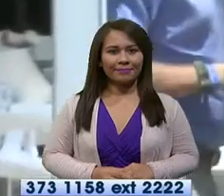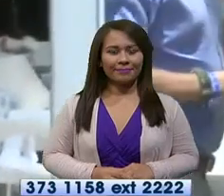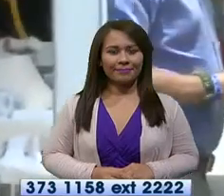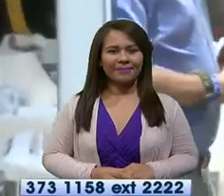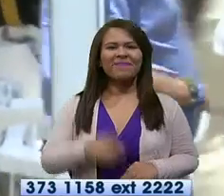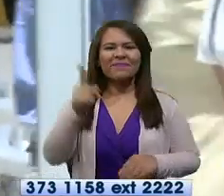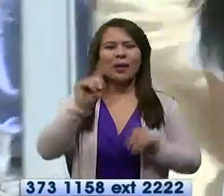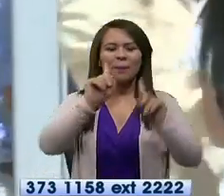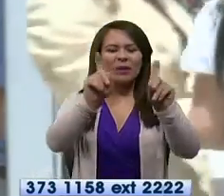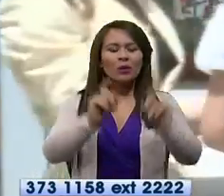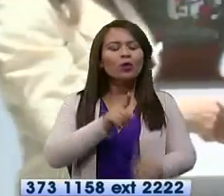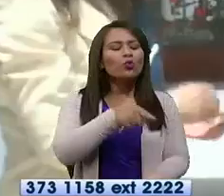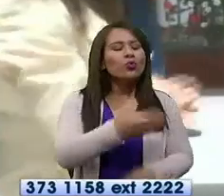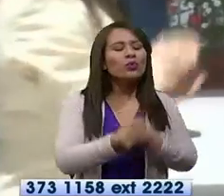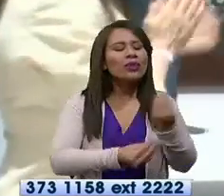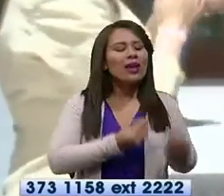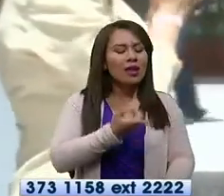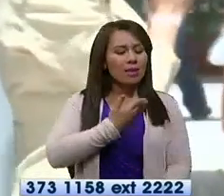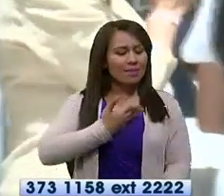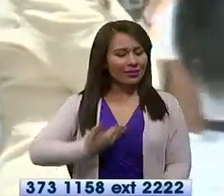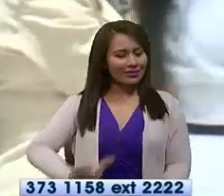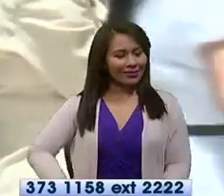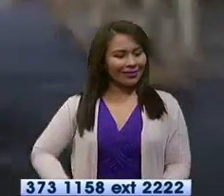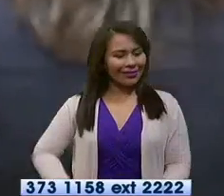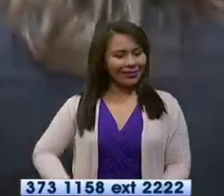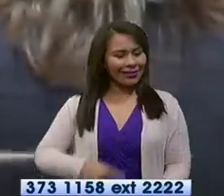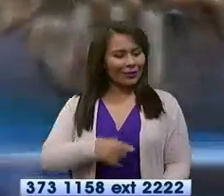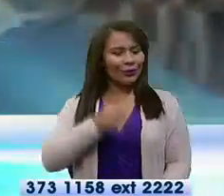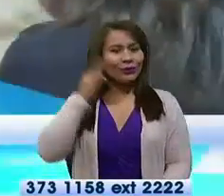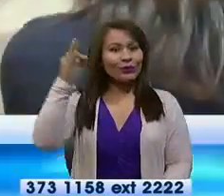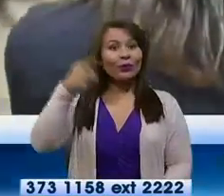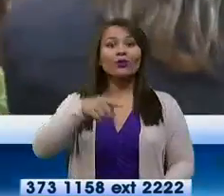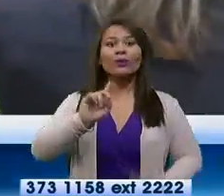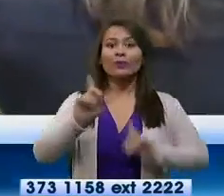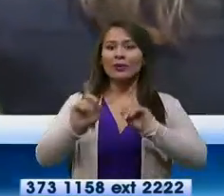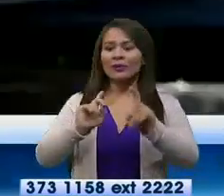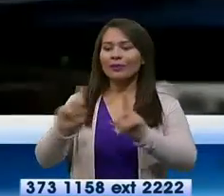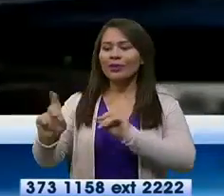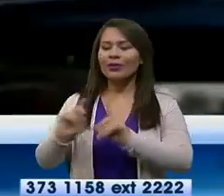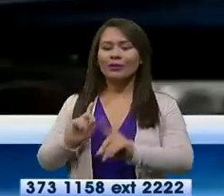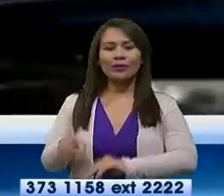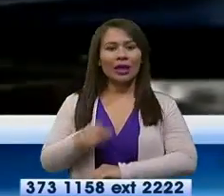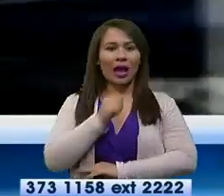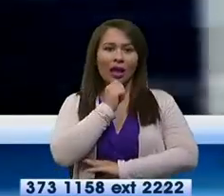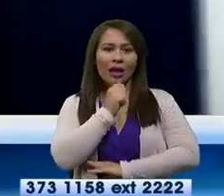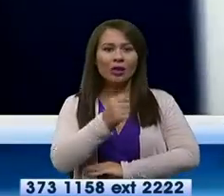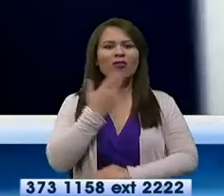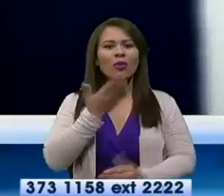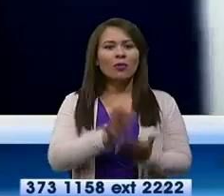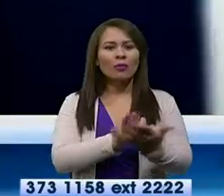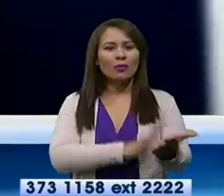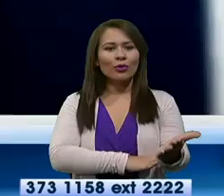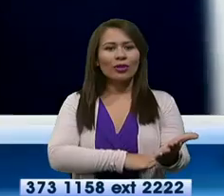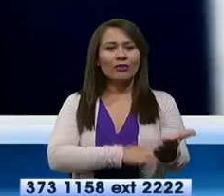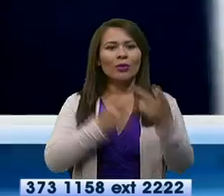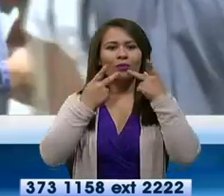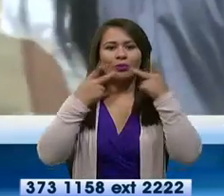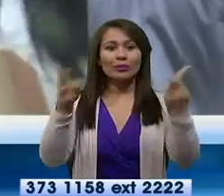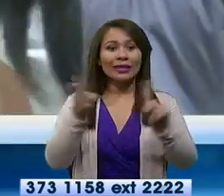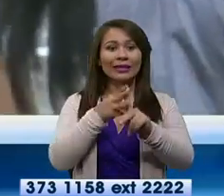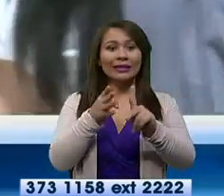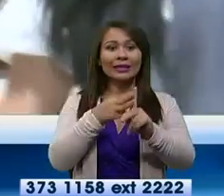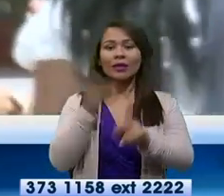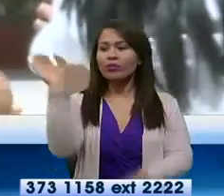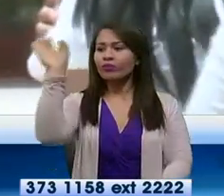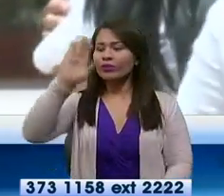¿Qué haría si fuera presidente? Fue la pregunta planteada por un grupo de jóvenes emprendedores, quienes a través de un programa presentado por internet buscan